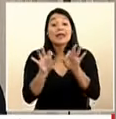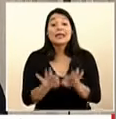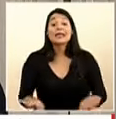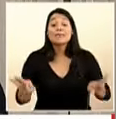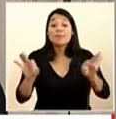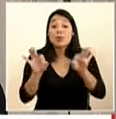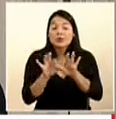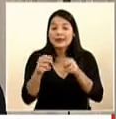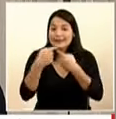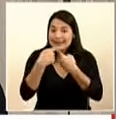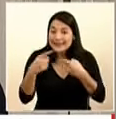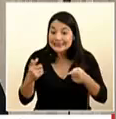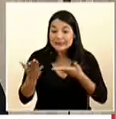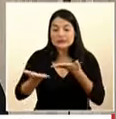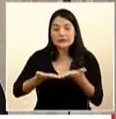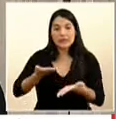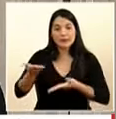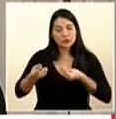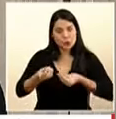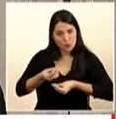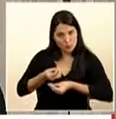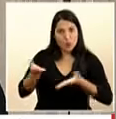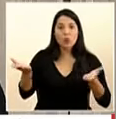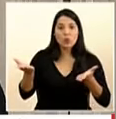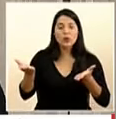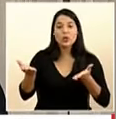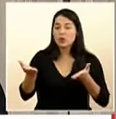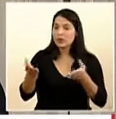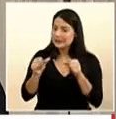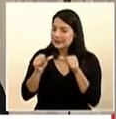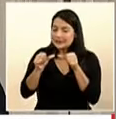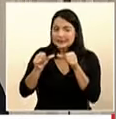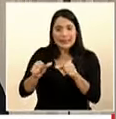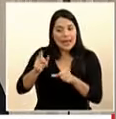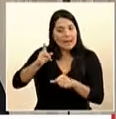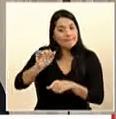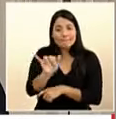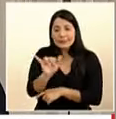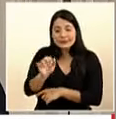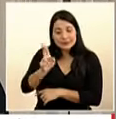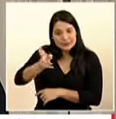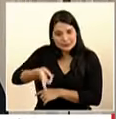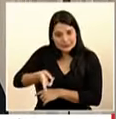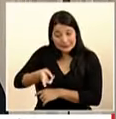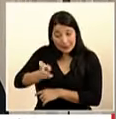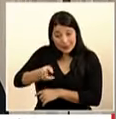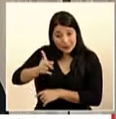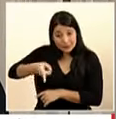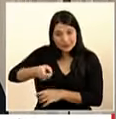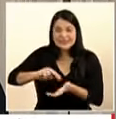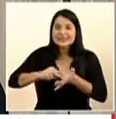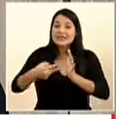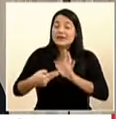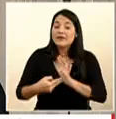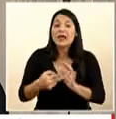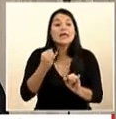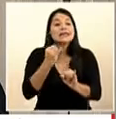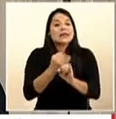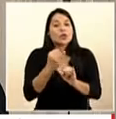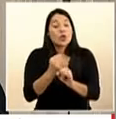sector público se mantendrá la directriz vigente es decir que las instituciones trabajarán vía